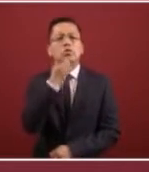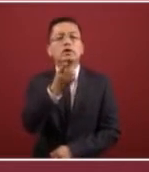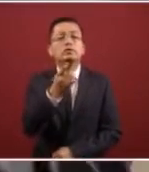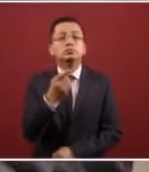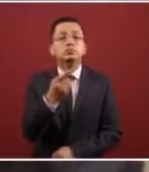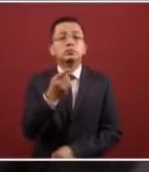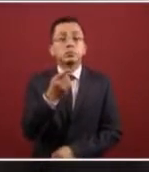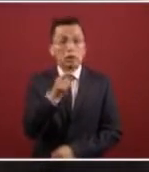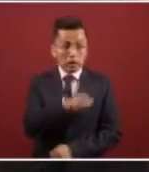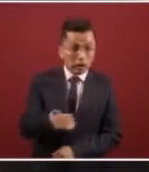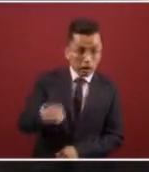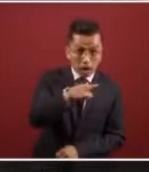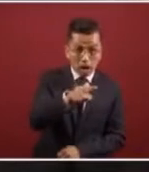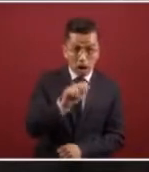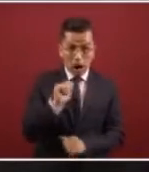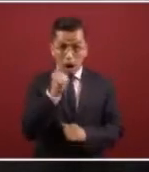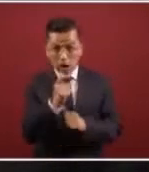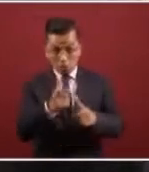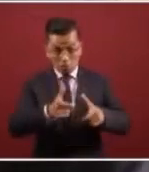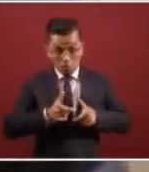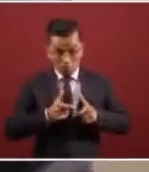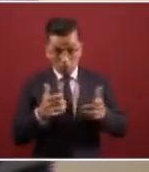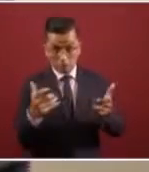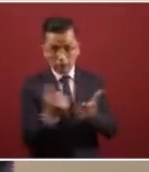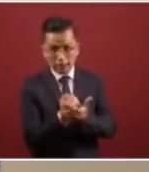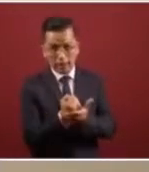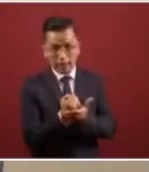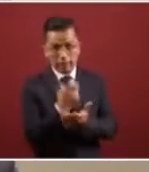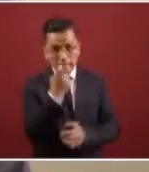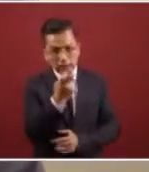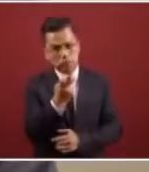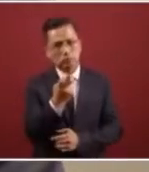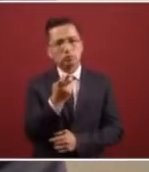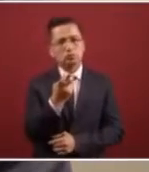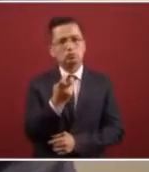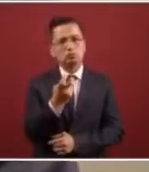medallas van a tener